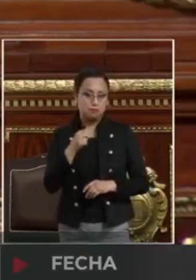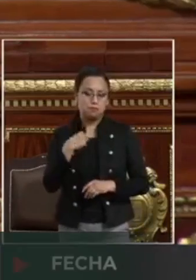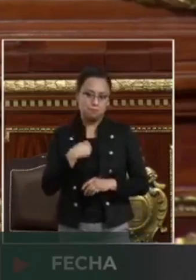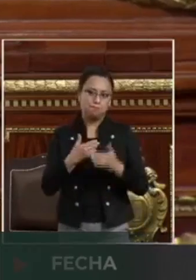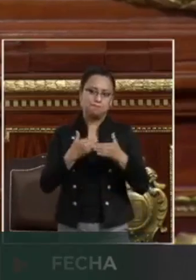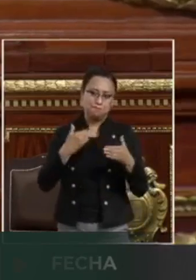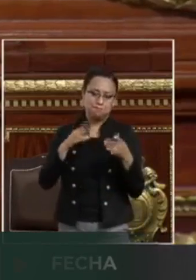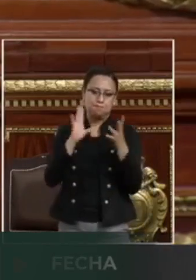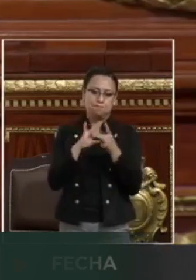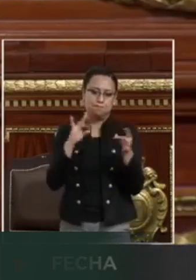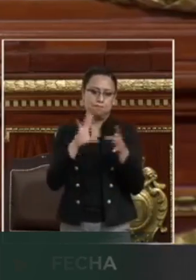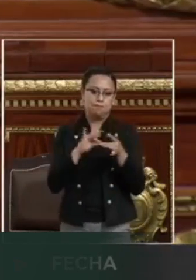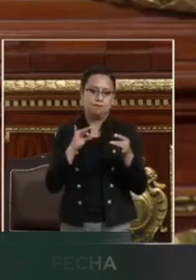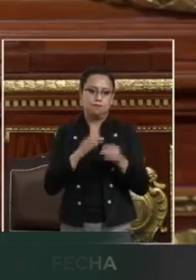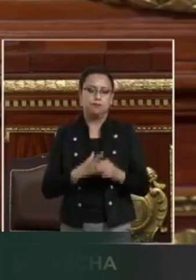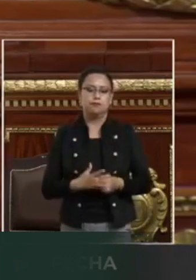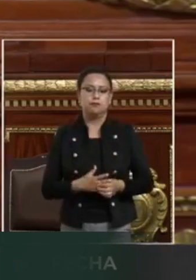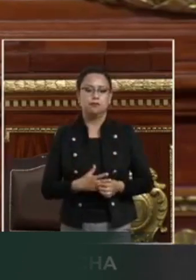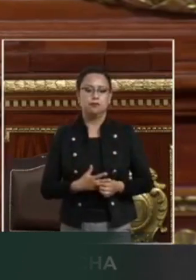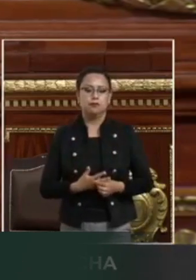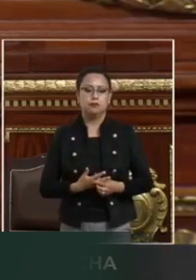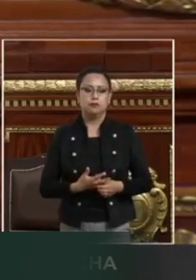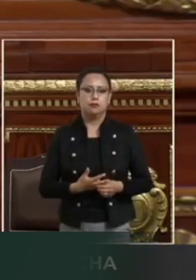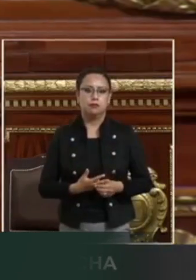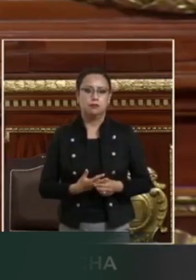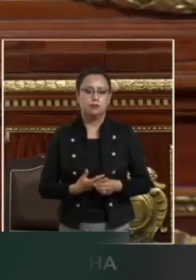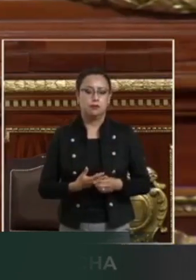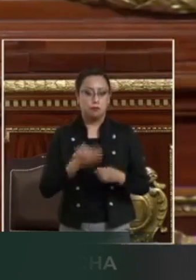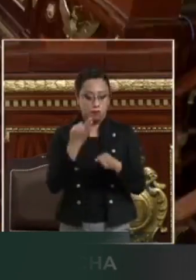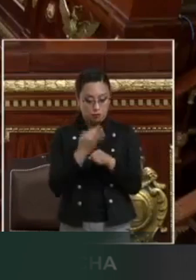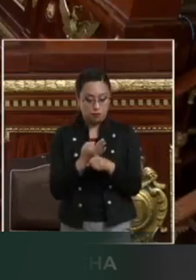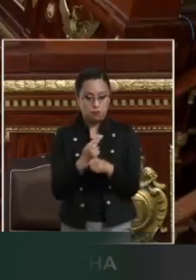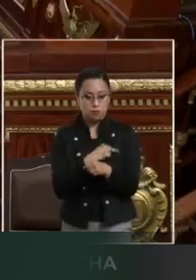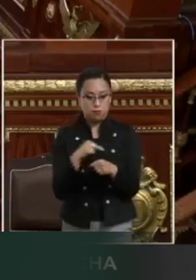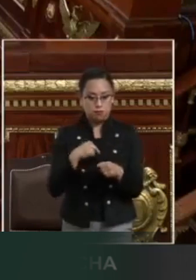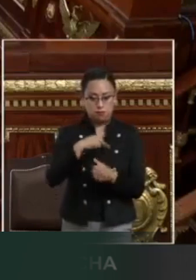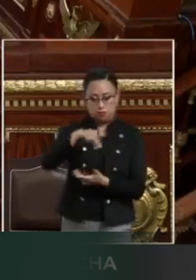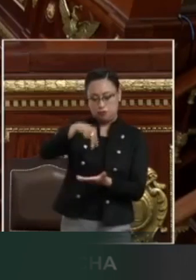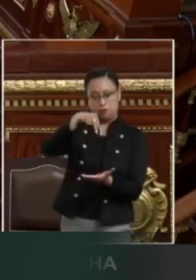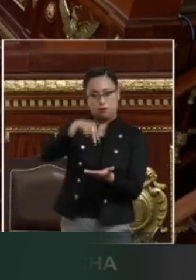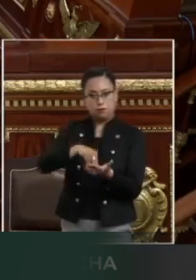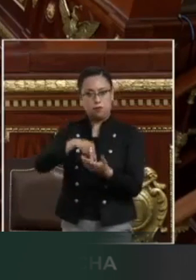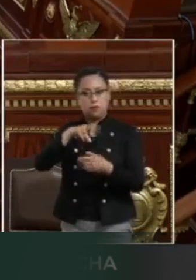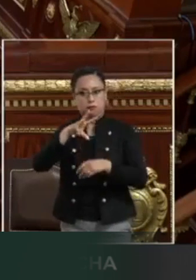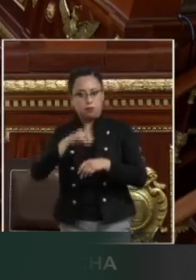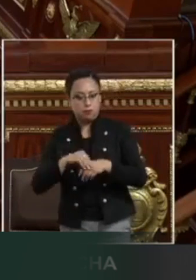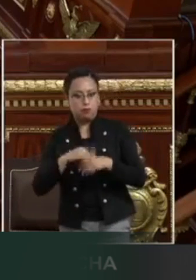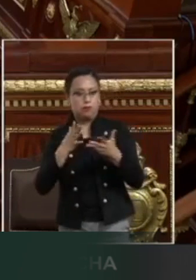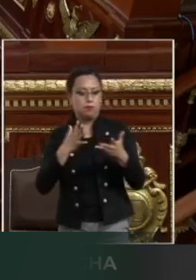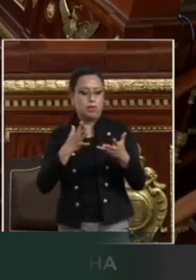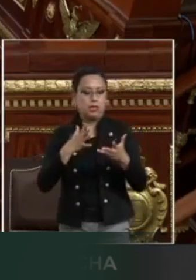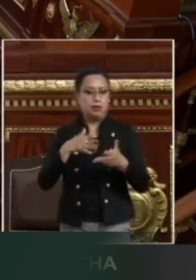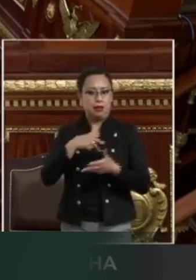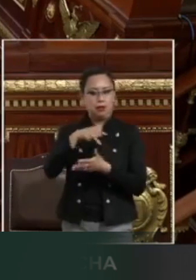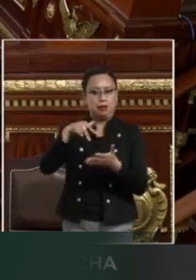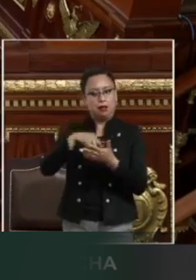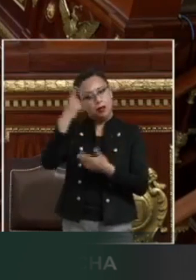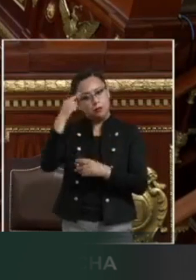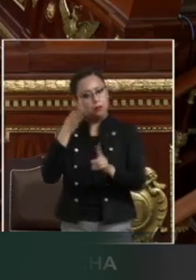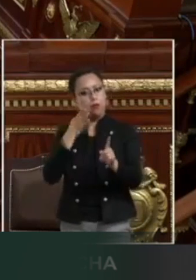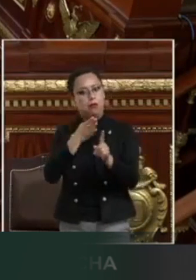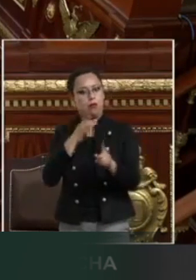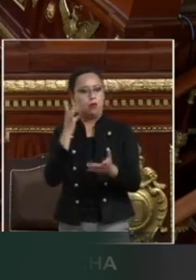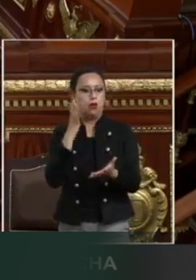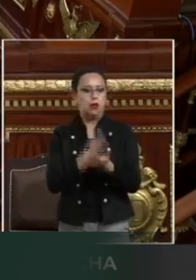Con el objetivo de que el divorcio constituya un trámite administrativo y no judicial, el diputado Jesús Sesma propuso en la sesión de este martes